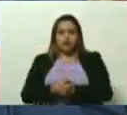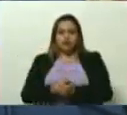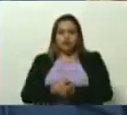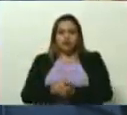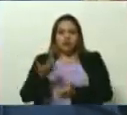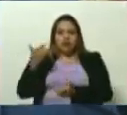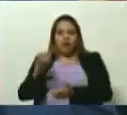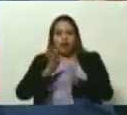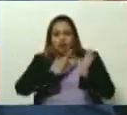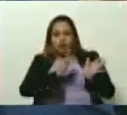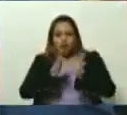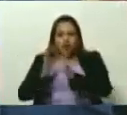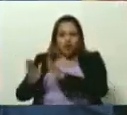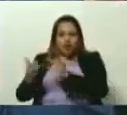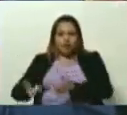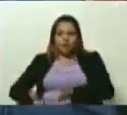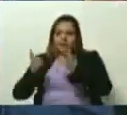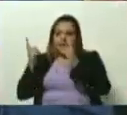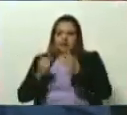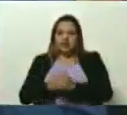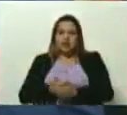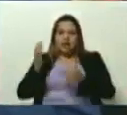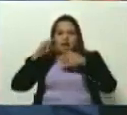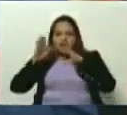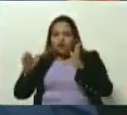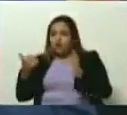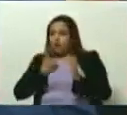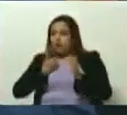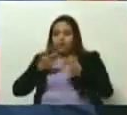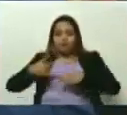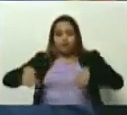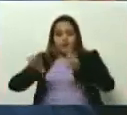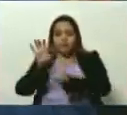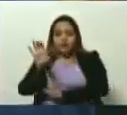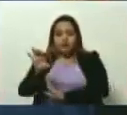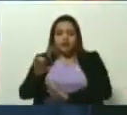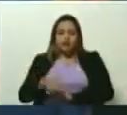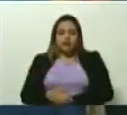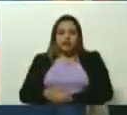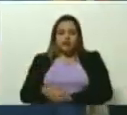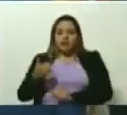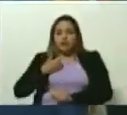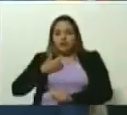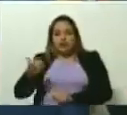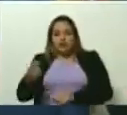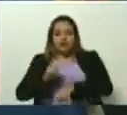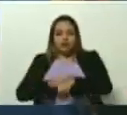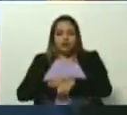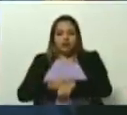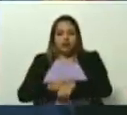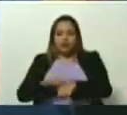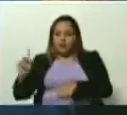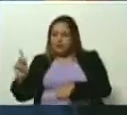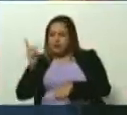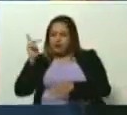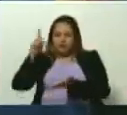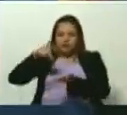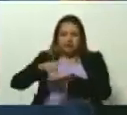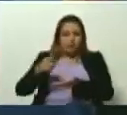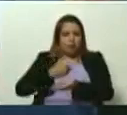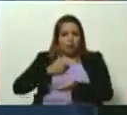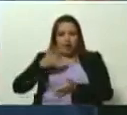Tienen una organización que permite el abordaje en cualquier parte del país, en cualquier circunstancia. Son los primeros que llegan a cualquier